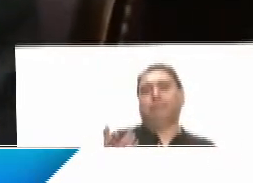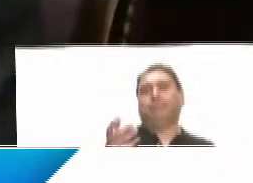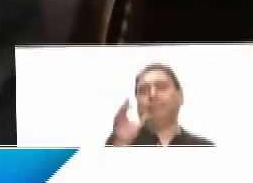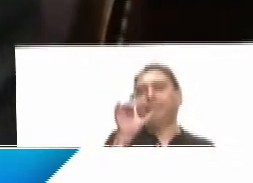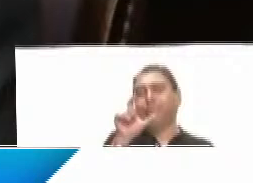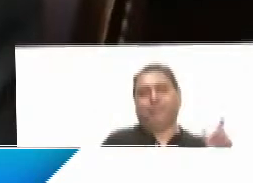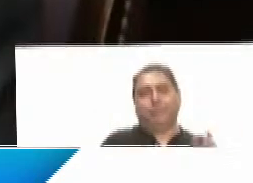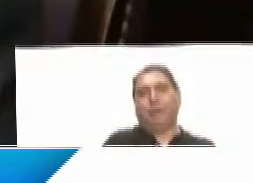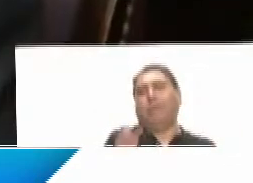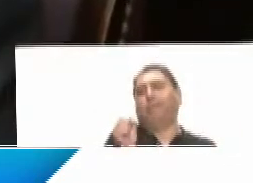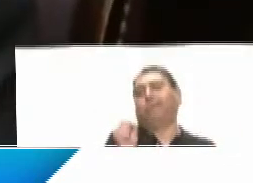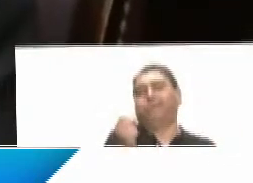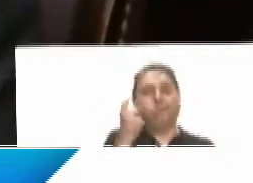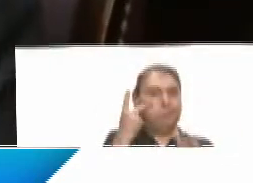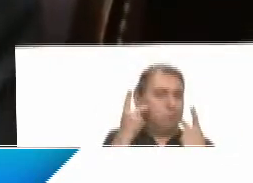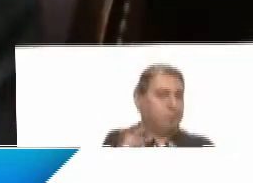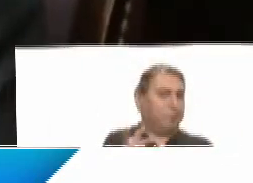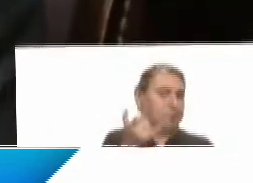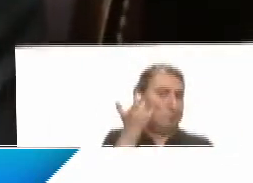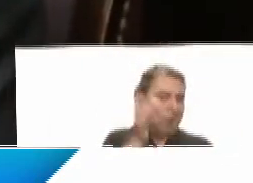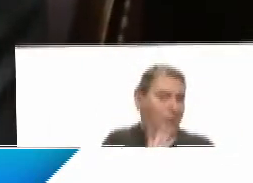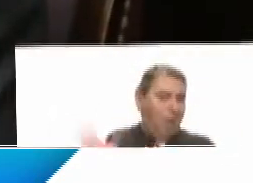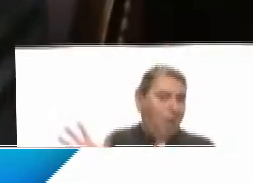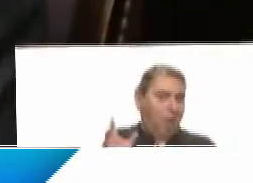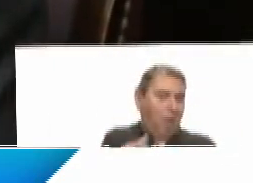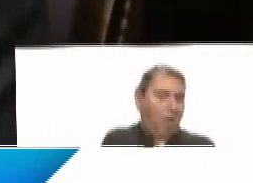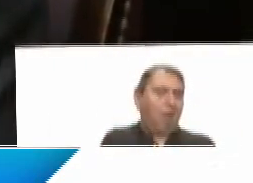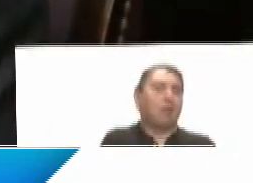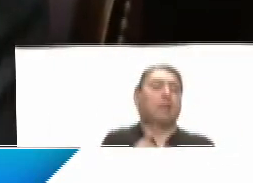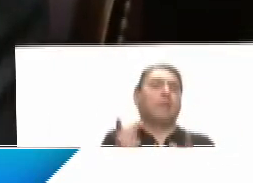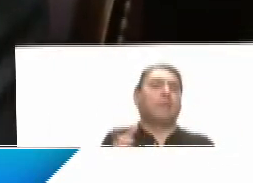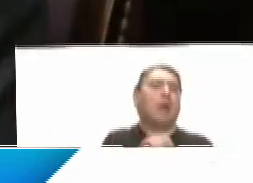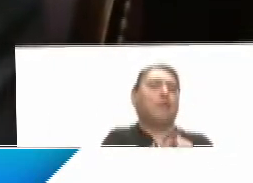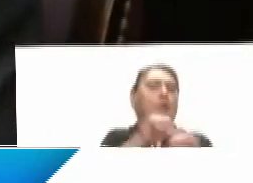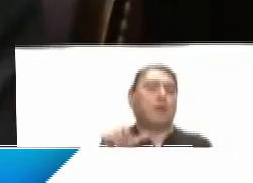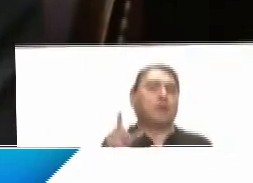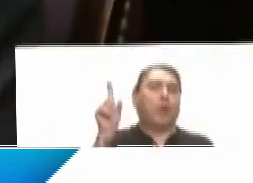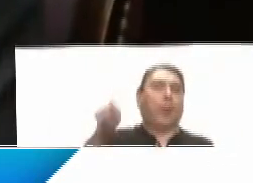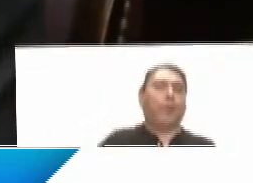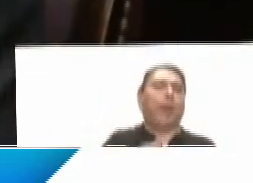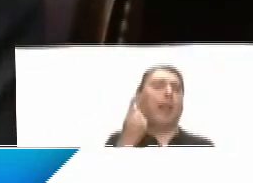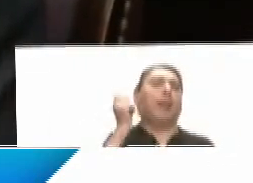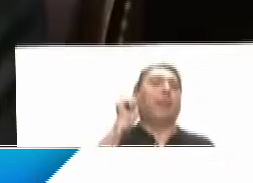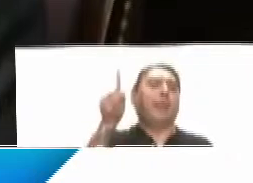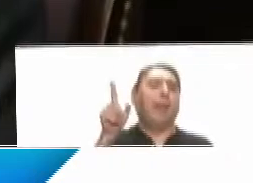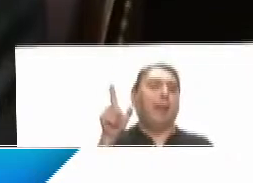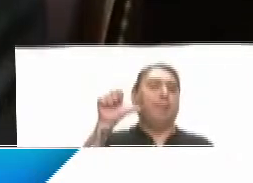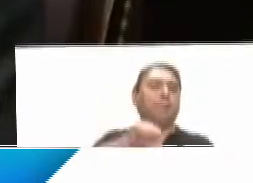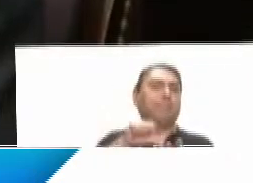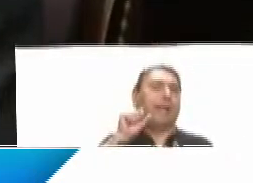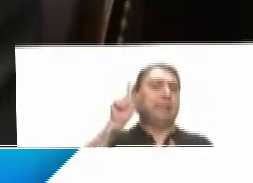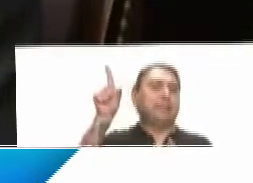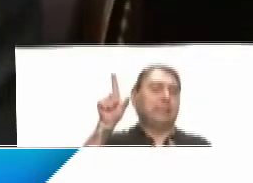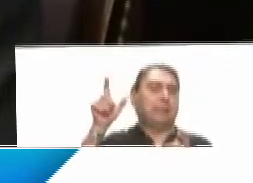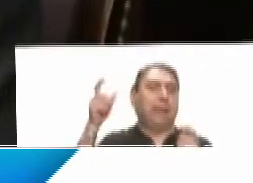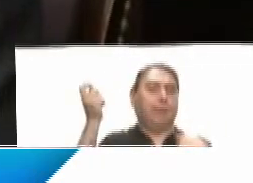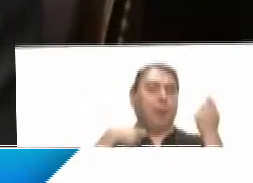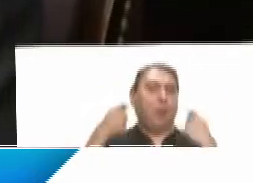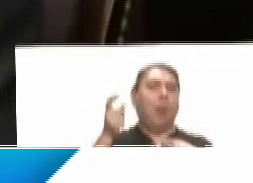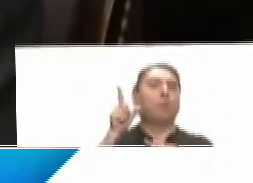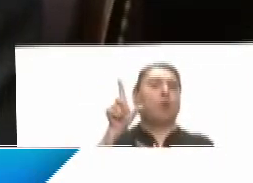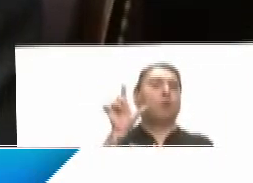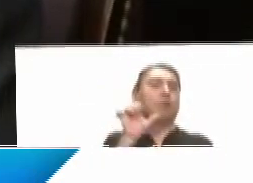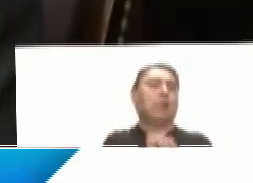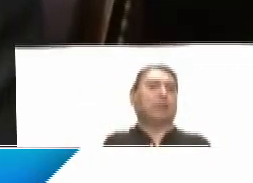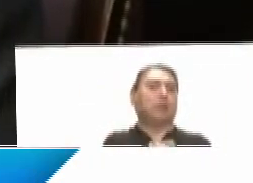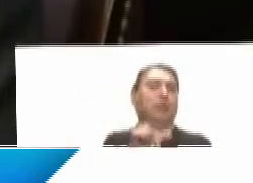sus propios senadores nacionales, que le dicen, miren, yo tengo un compromiso con mi provincia de acompañar